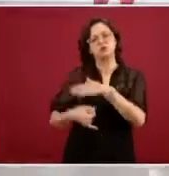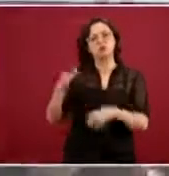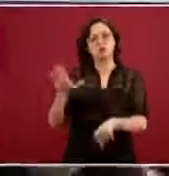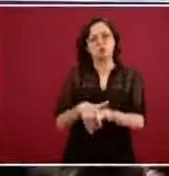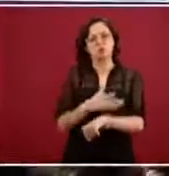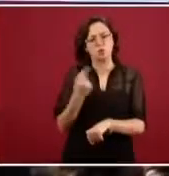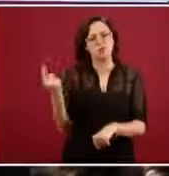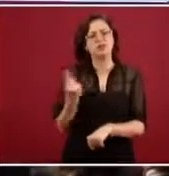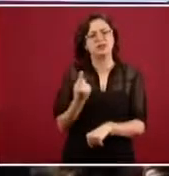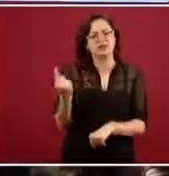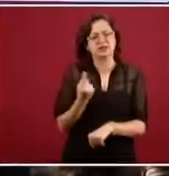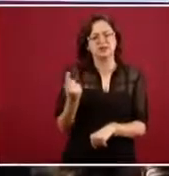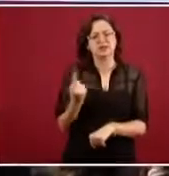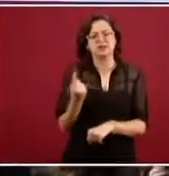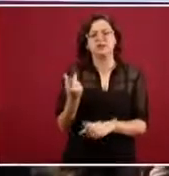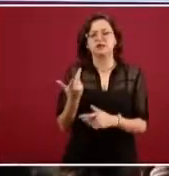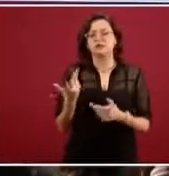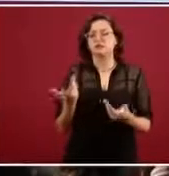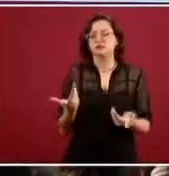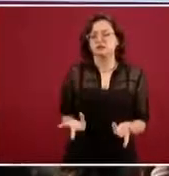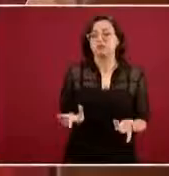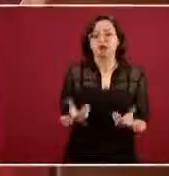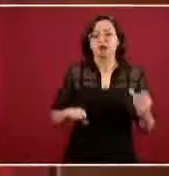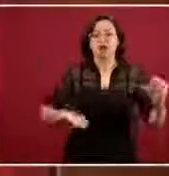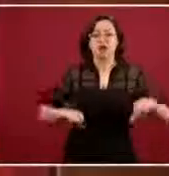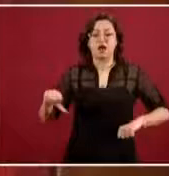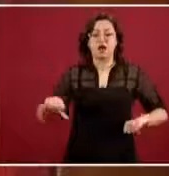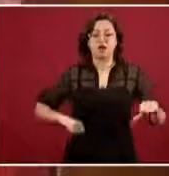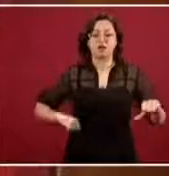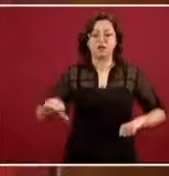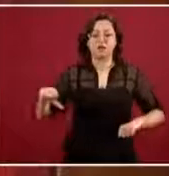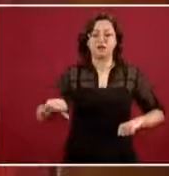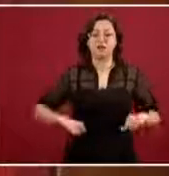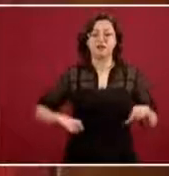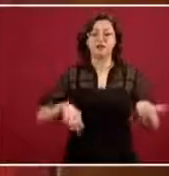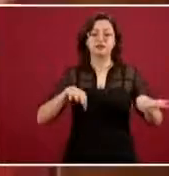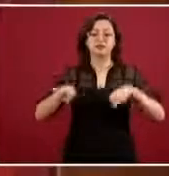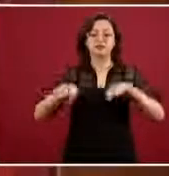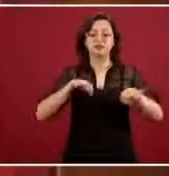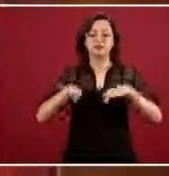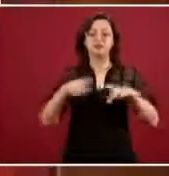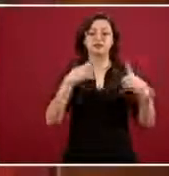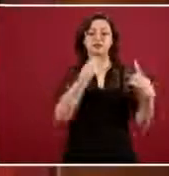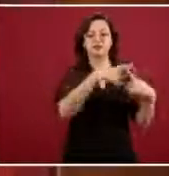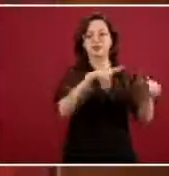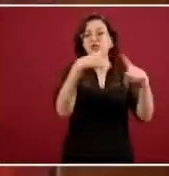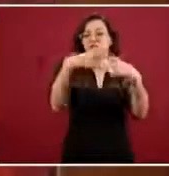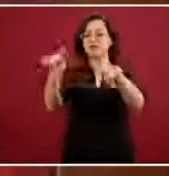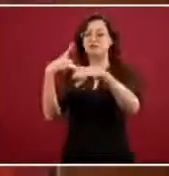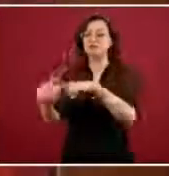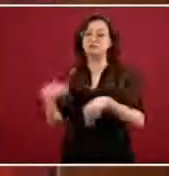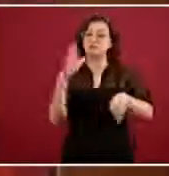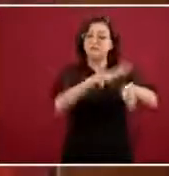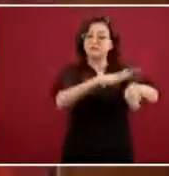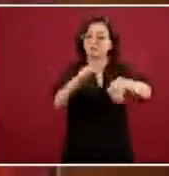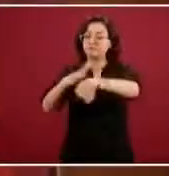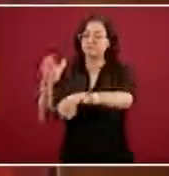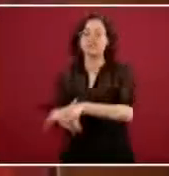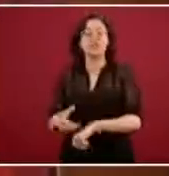dado que las actividades laborales se ha solicitado y se ha hecho hincapié